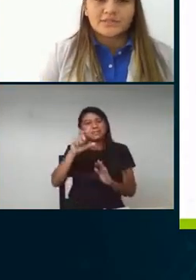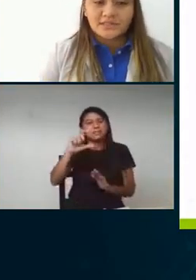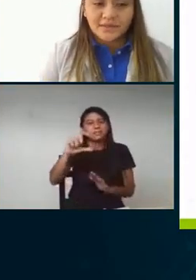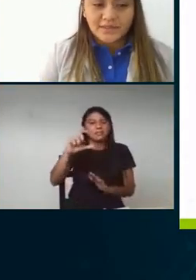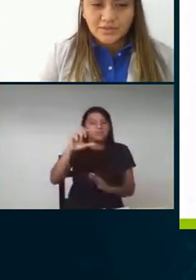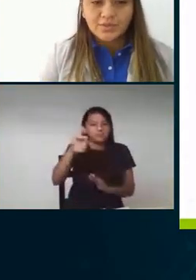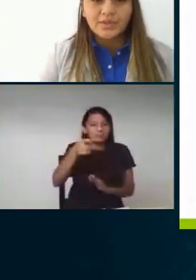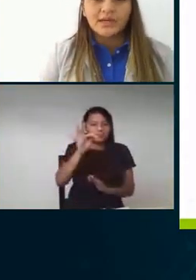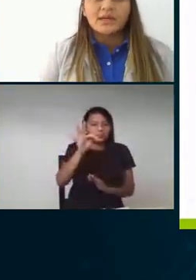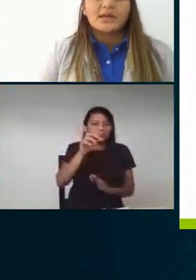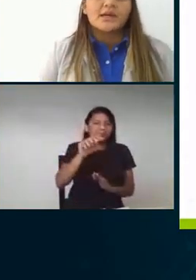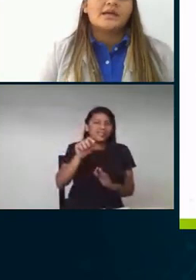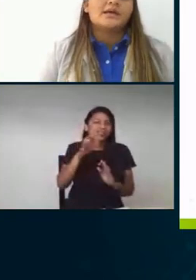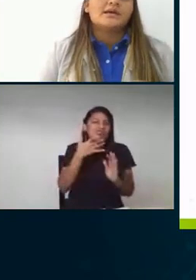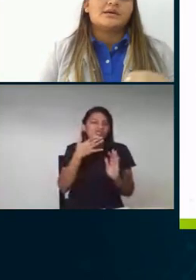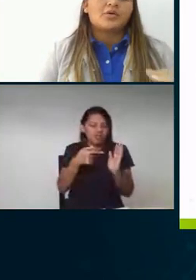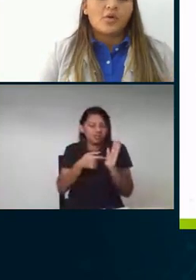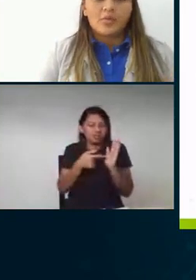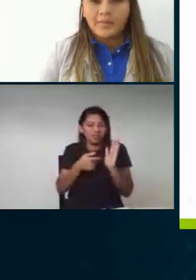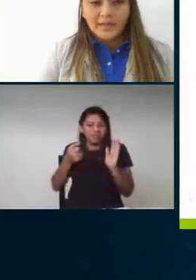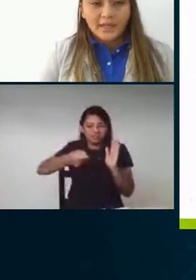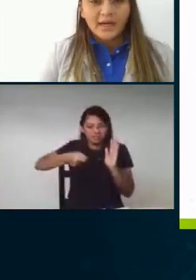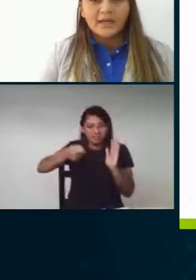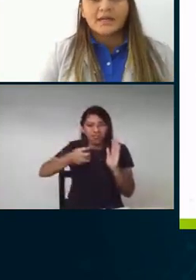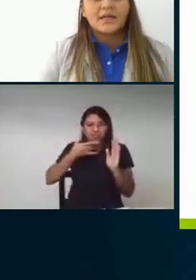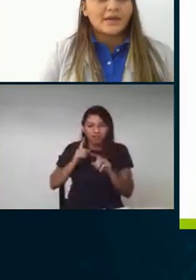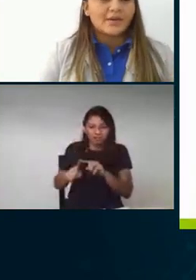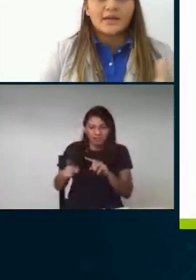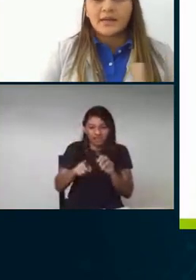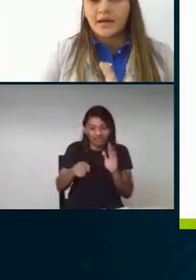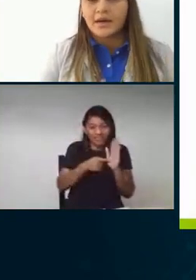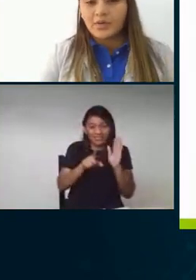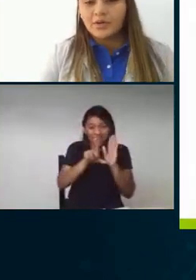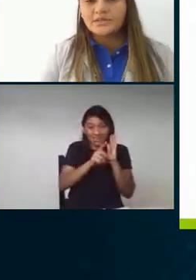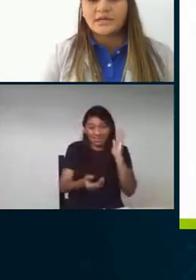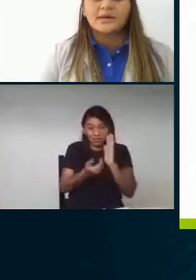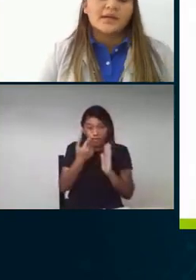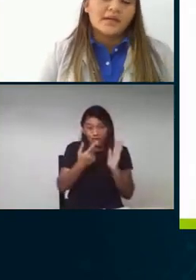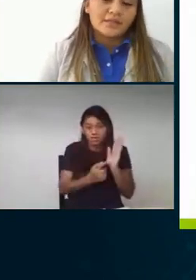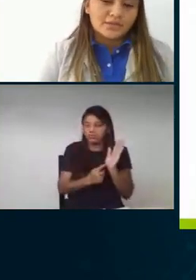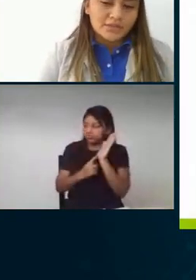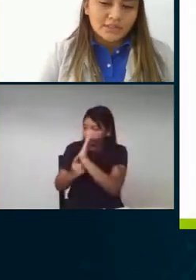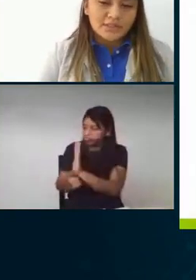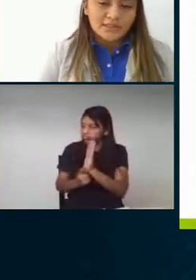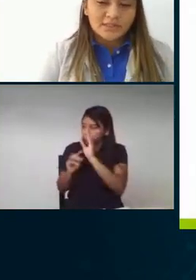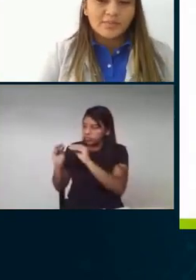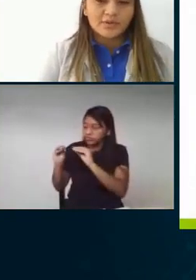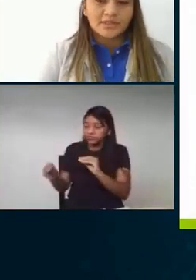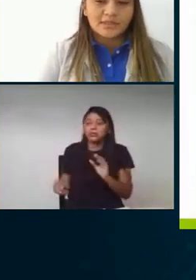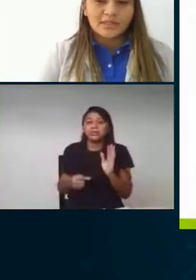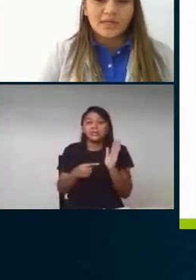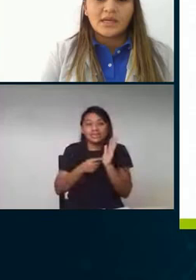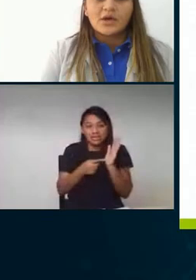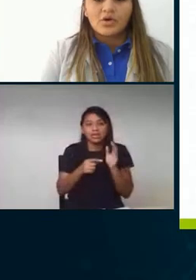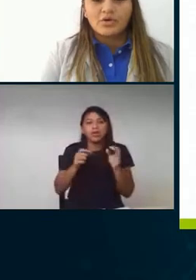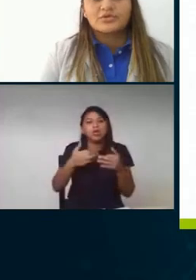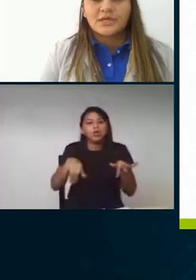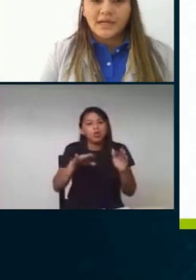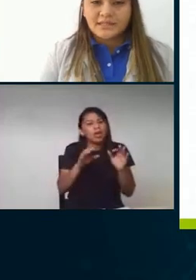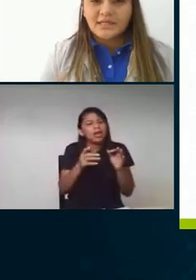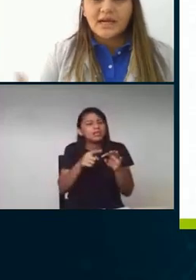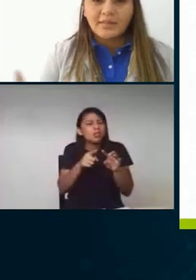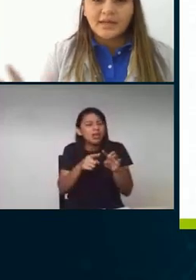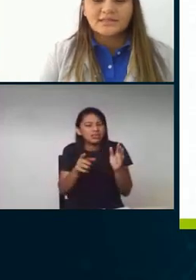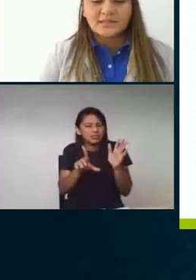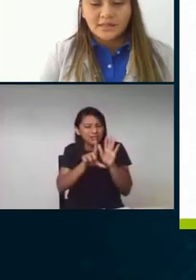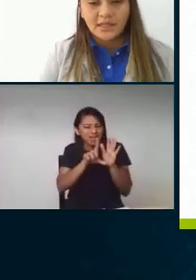las bolsas de basura, cómo aplicarla, qué va en cada bolsa. Entonces es importante